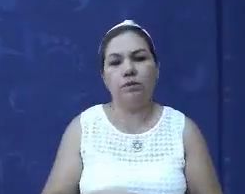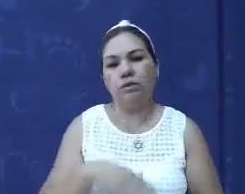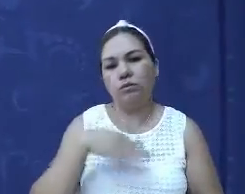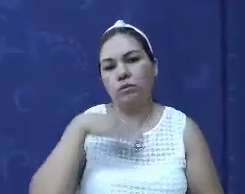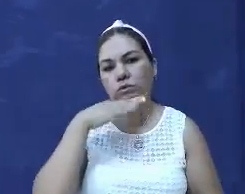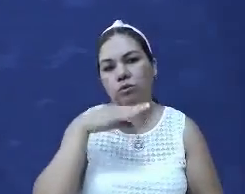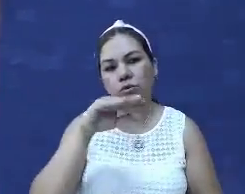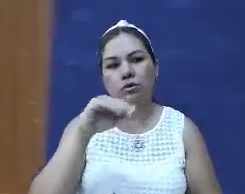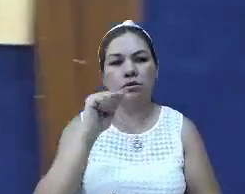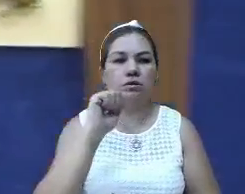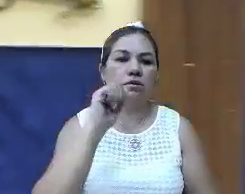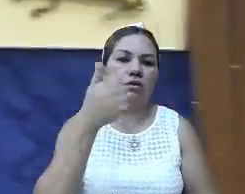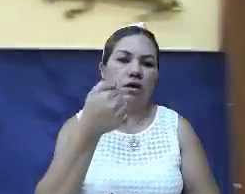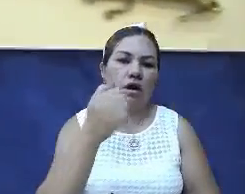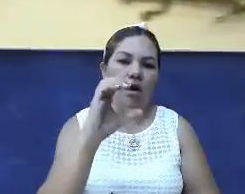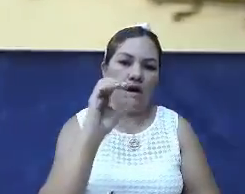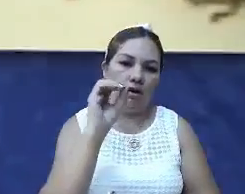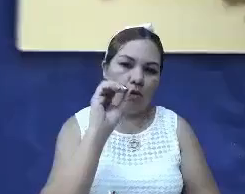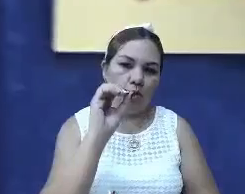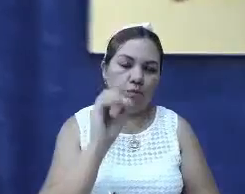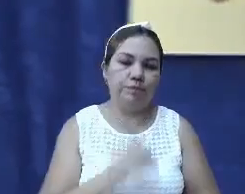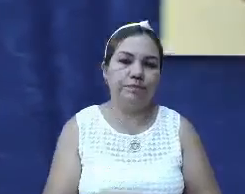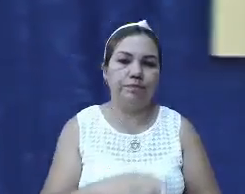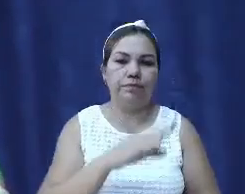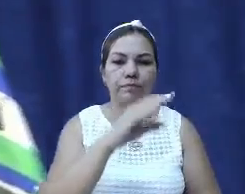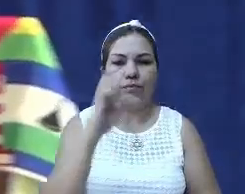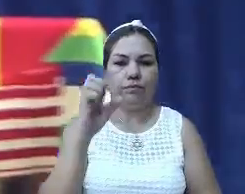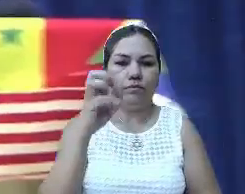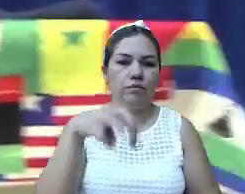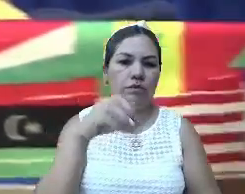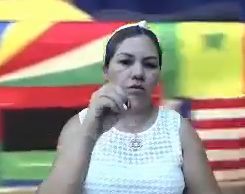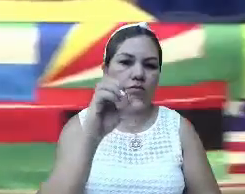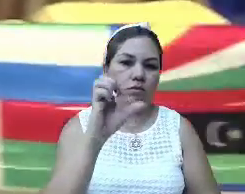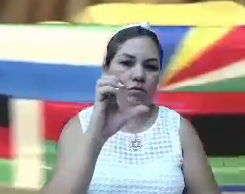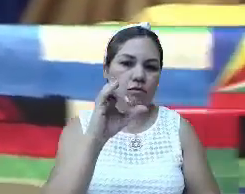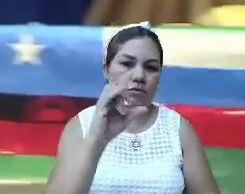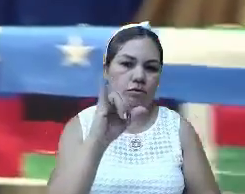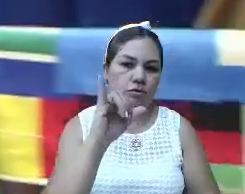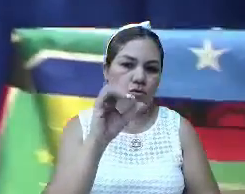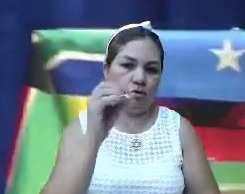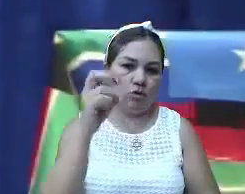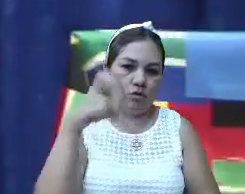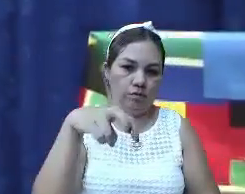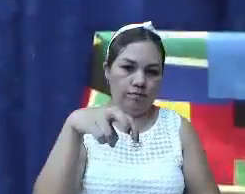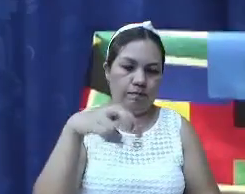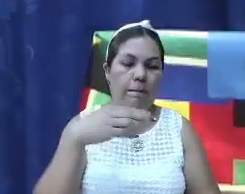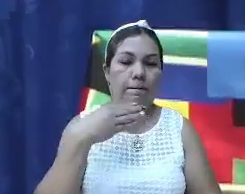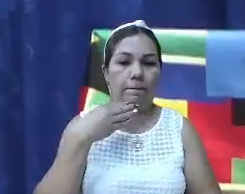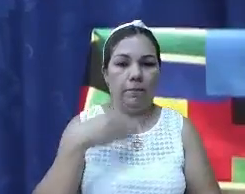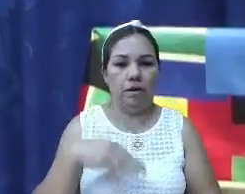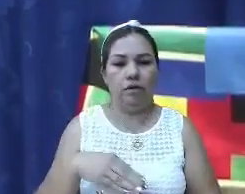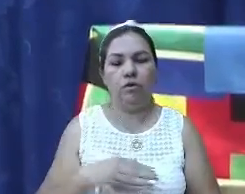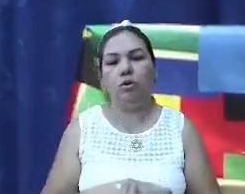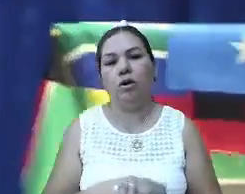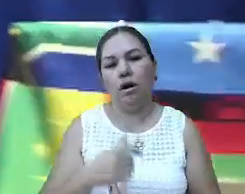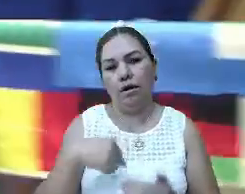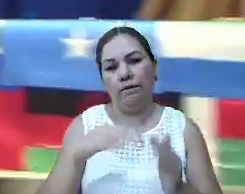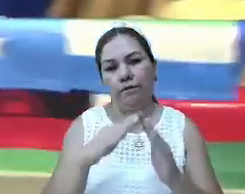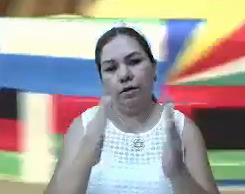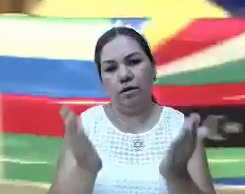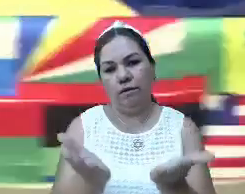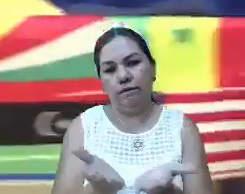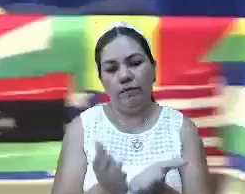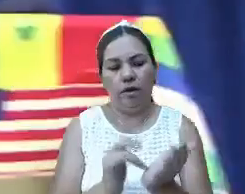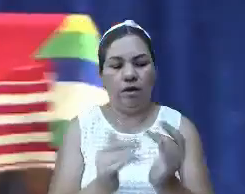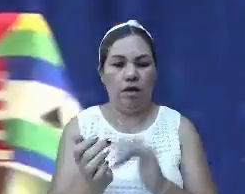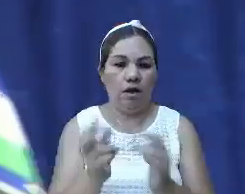que no está mal, son áreas que Dios creó en nuestra vida, está bueno emocionarse, pero la Biblia hay que leerla, día conmigo, desde